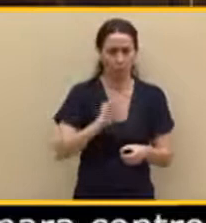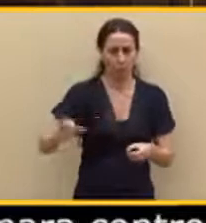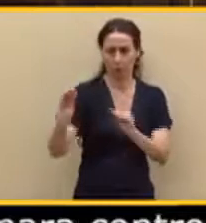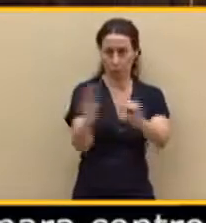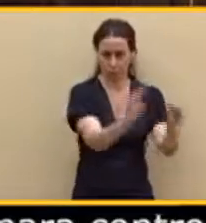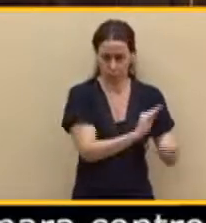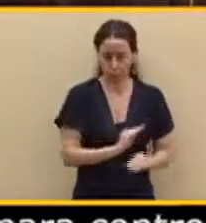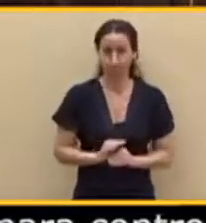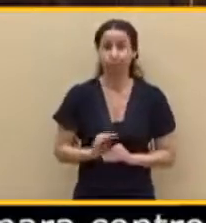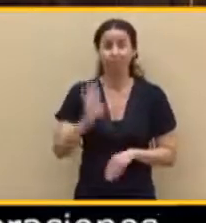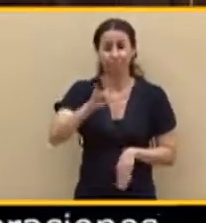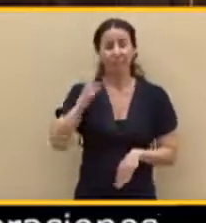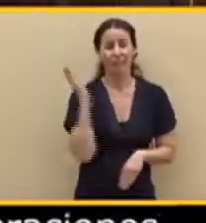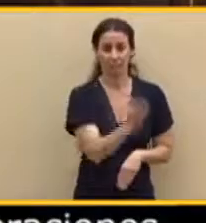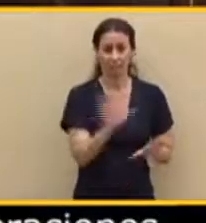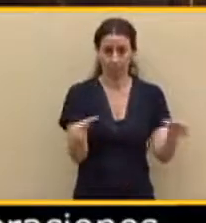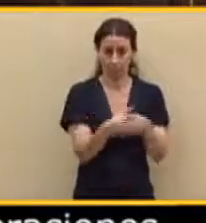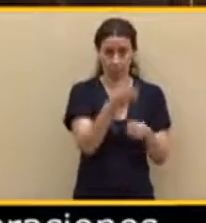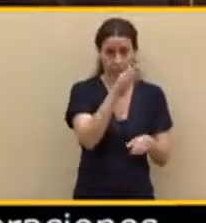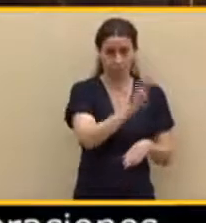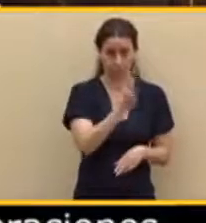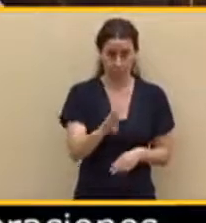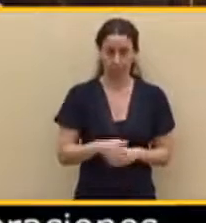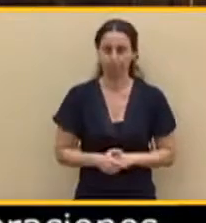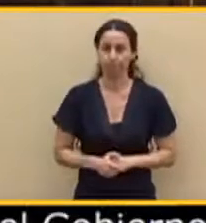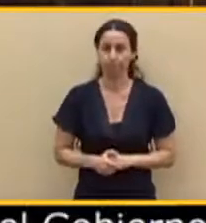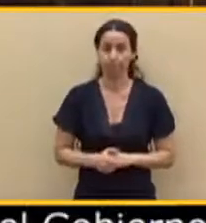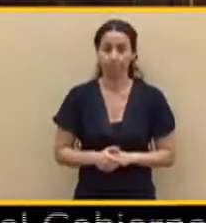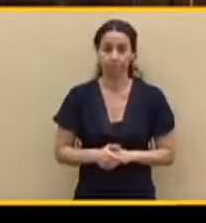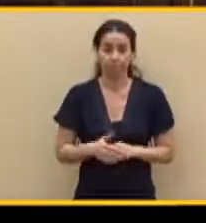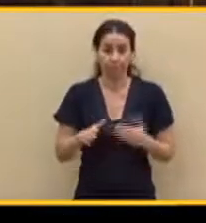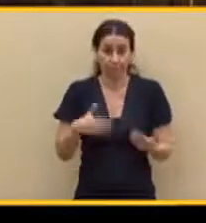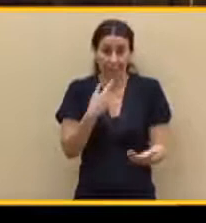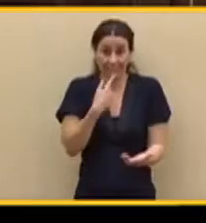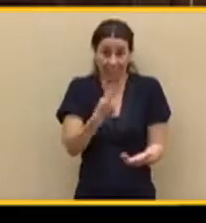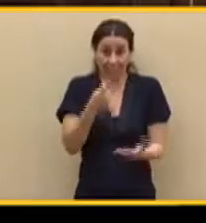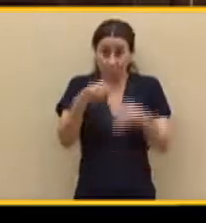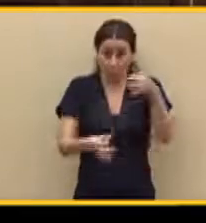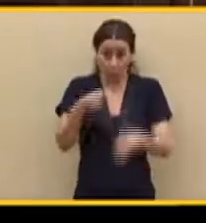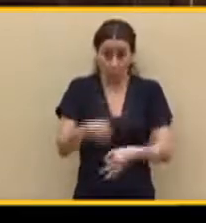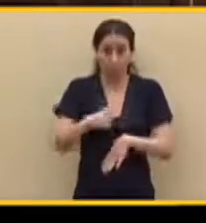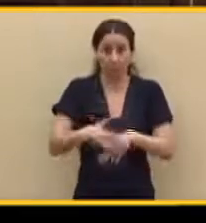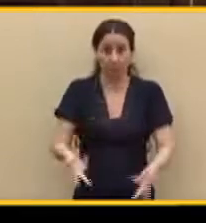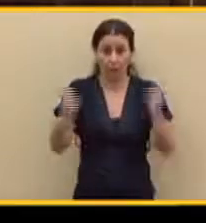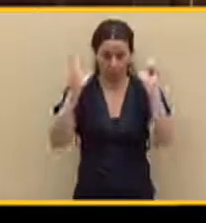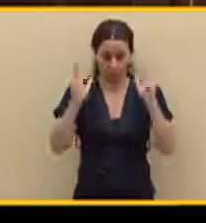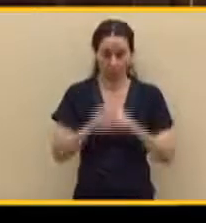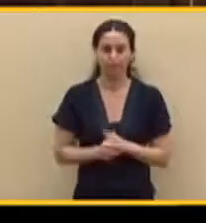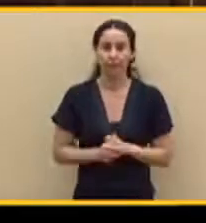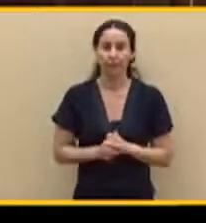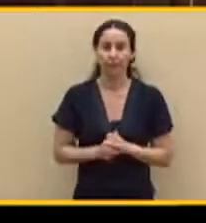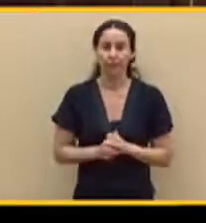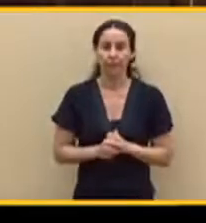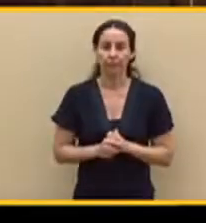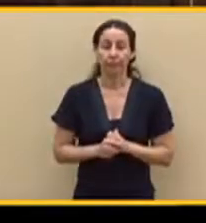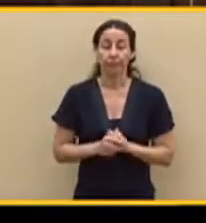afectan al partido del Gobierno, señorías. Lo dice Jueces para la Democracia. Y voy a detenerme